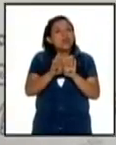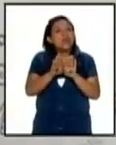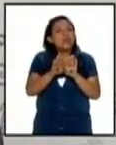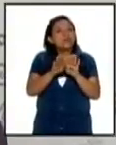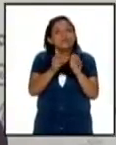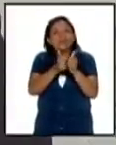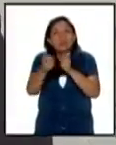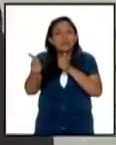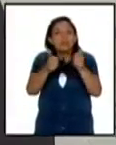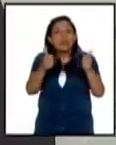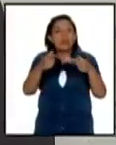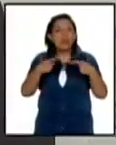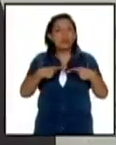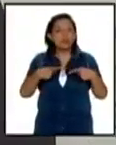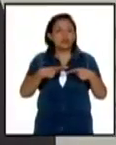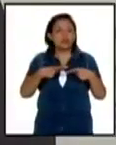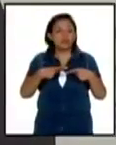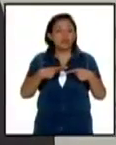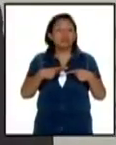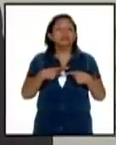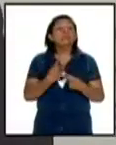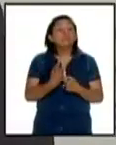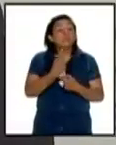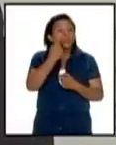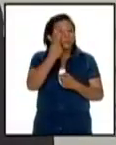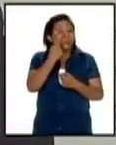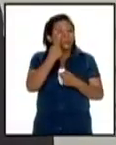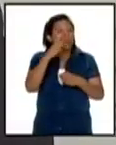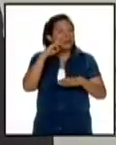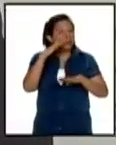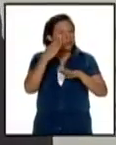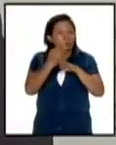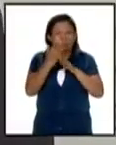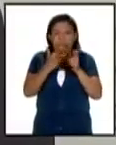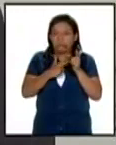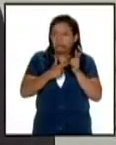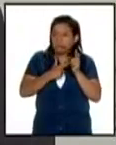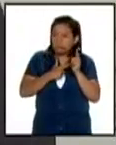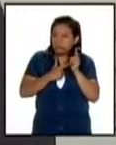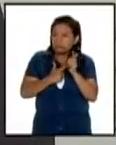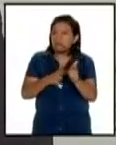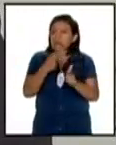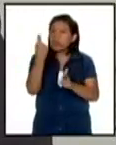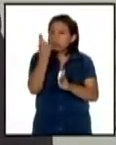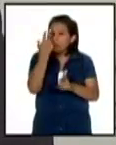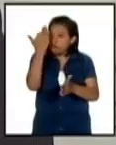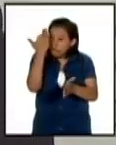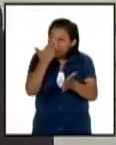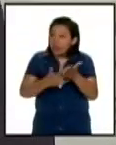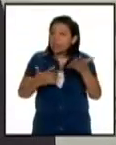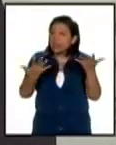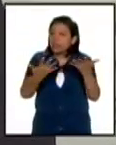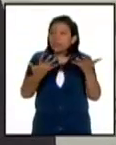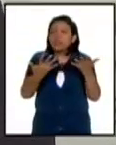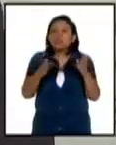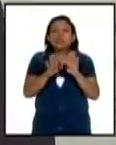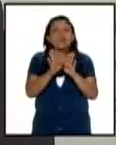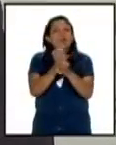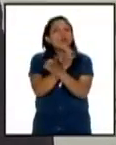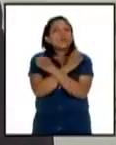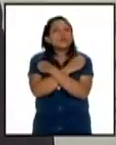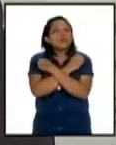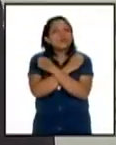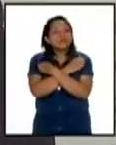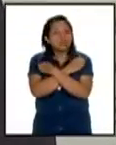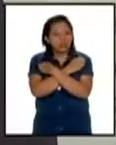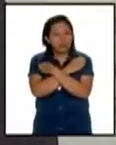misma sociedad. Y una tarea permanente que creo que tenemos que trabajar es la parte educativa, pero no entendida como lo que